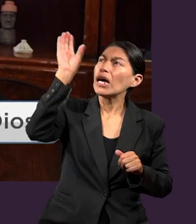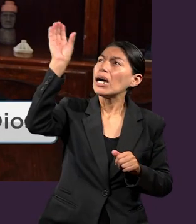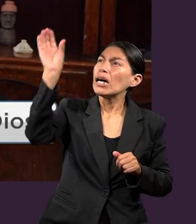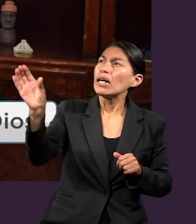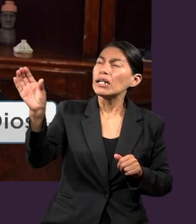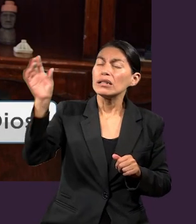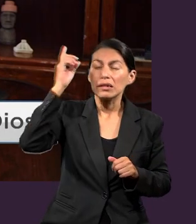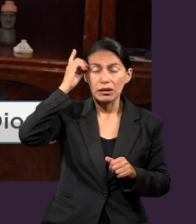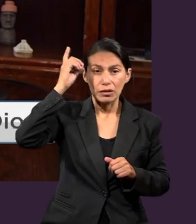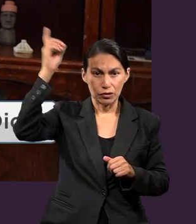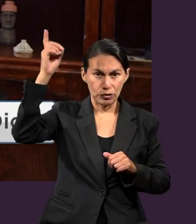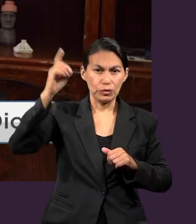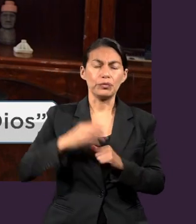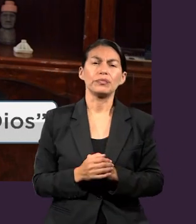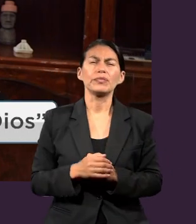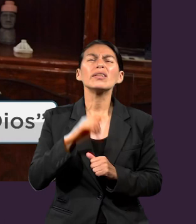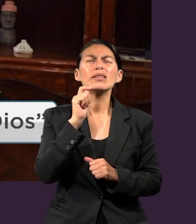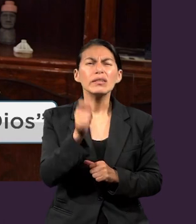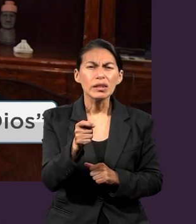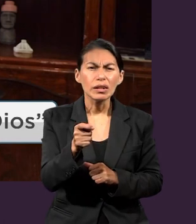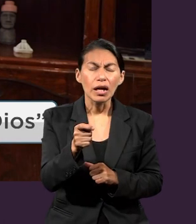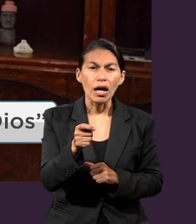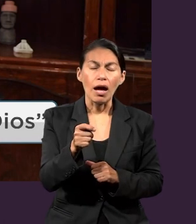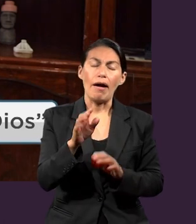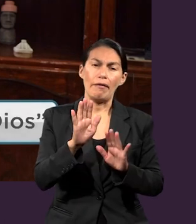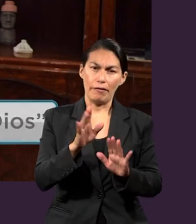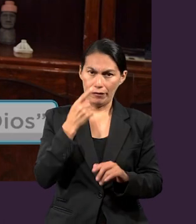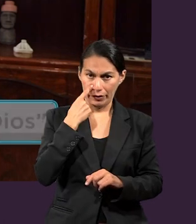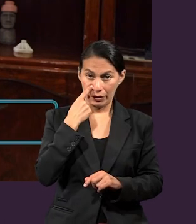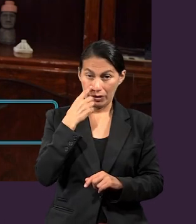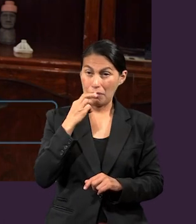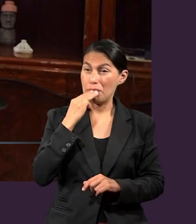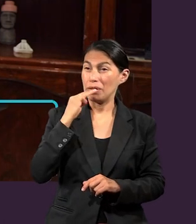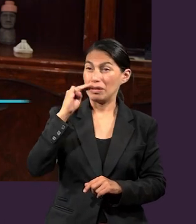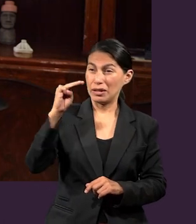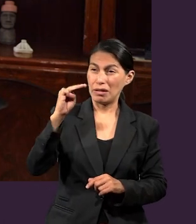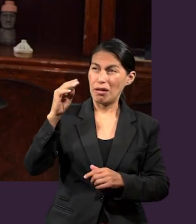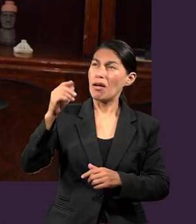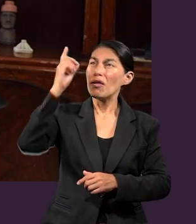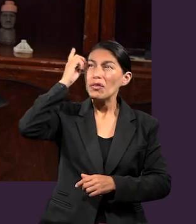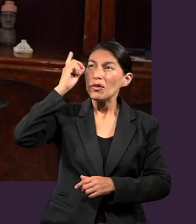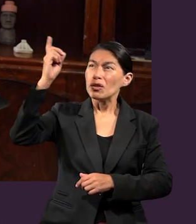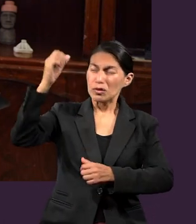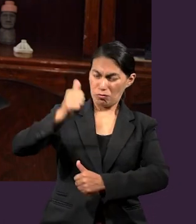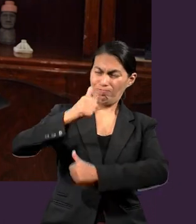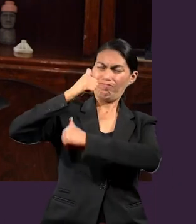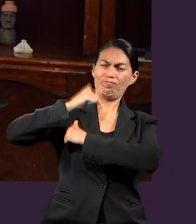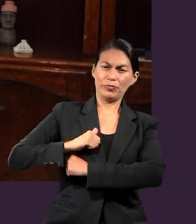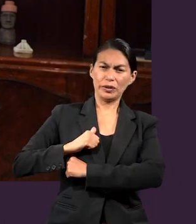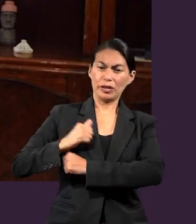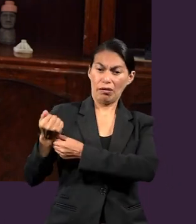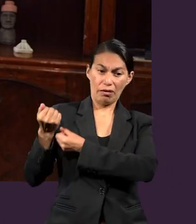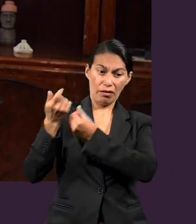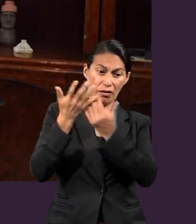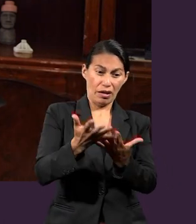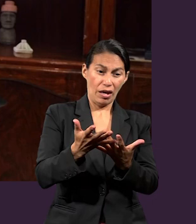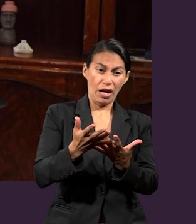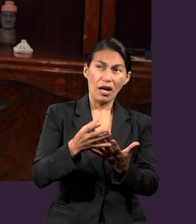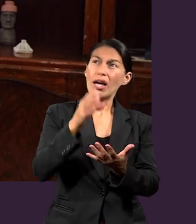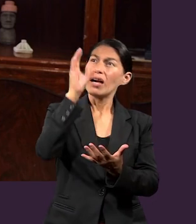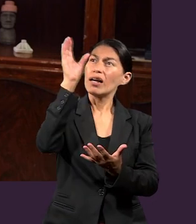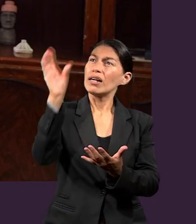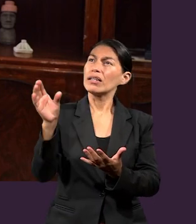alusión en el Apocalipsis al carácter de Dios. Es decir, cuando hay un mensajero que con